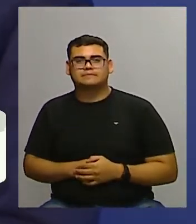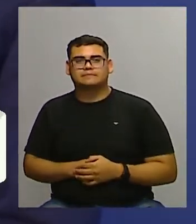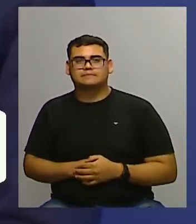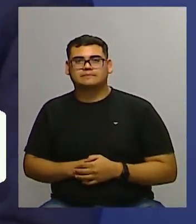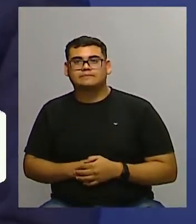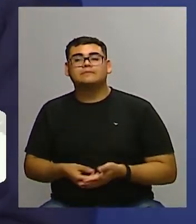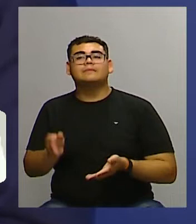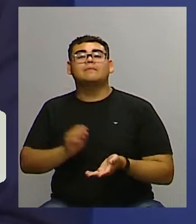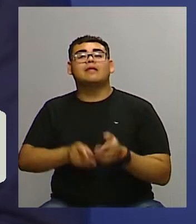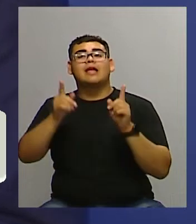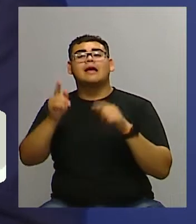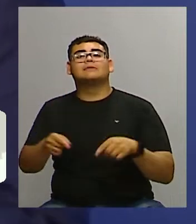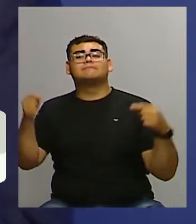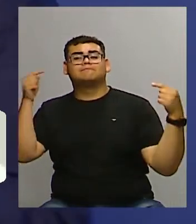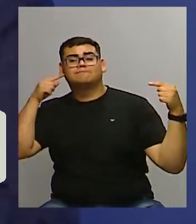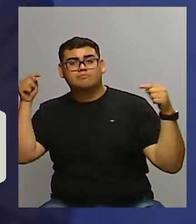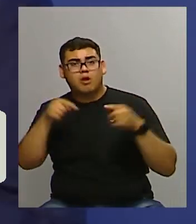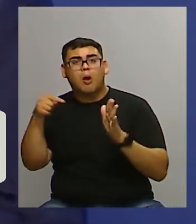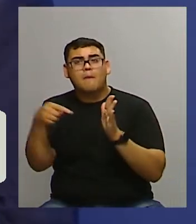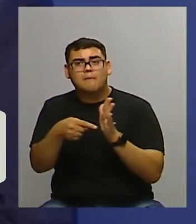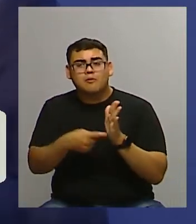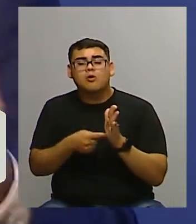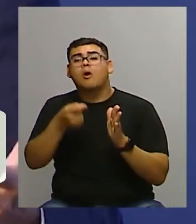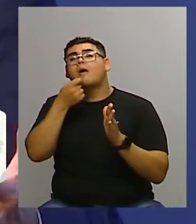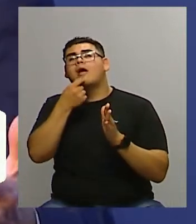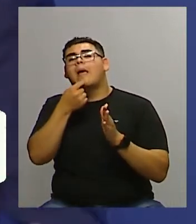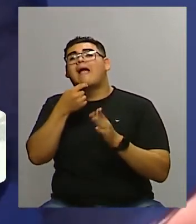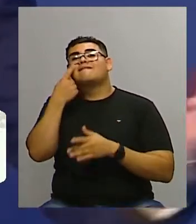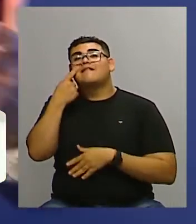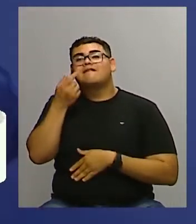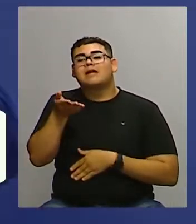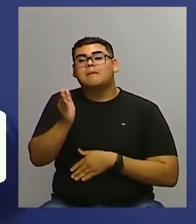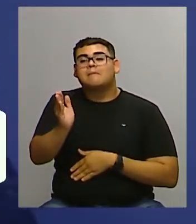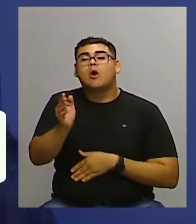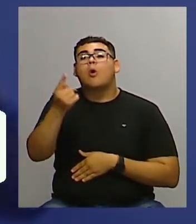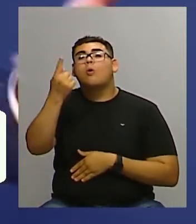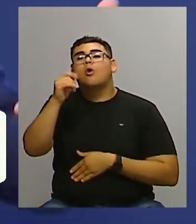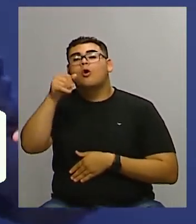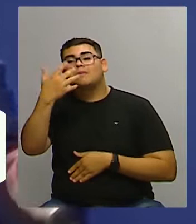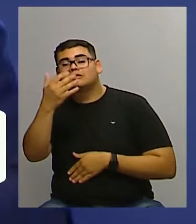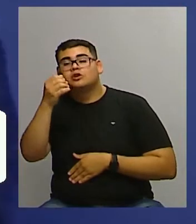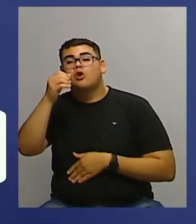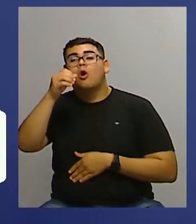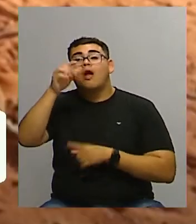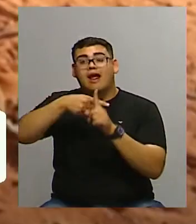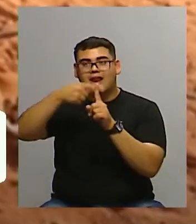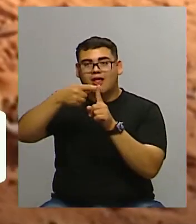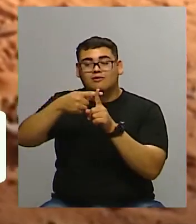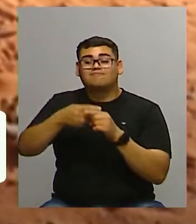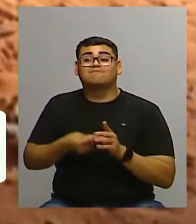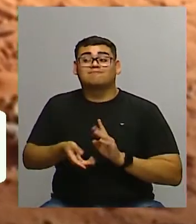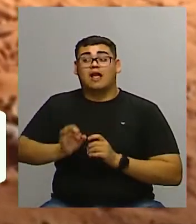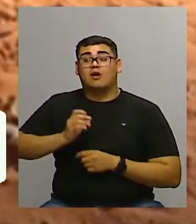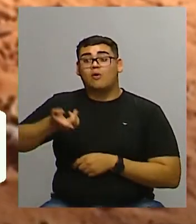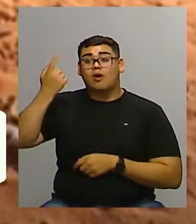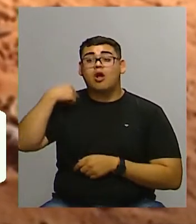haciendo hincapié. Mantener la esperanza de 1,5 grados centígrados. Hace 6 años en la COP21 los líderes